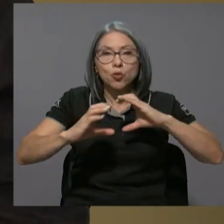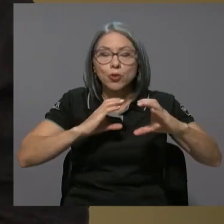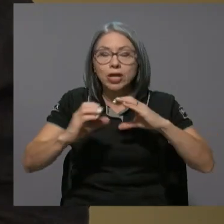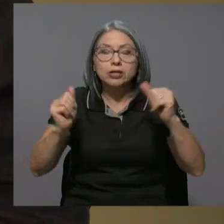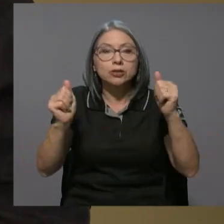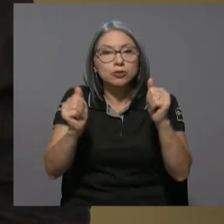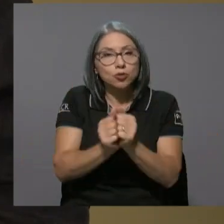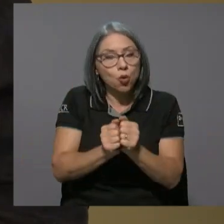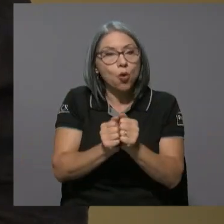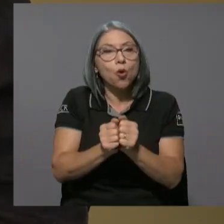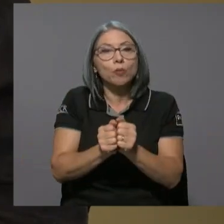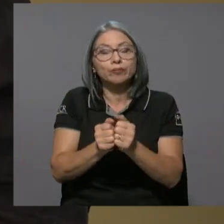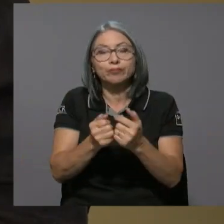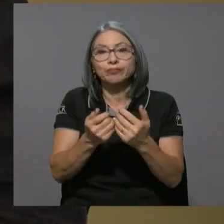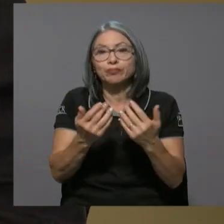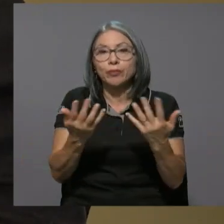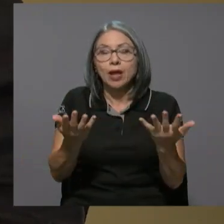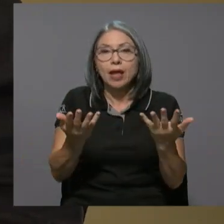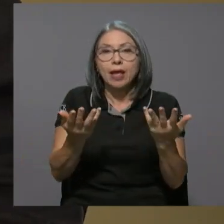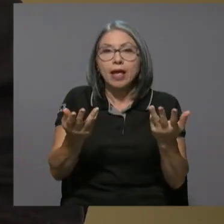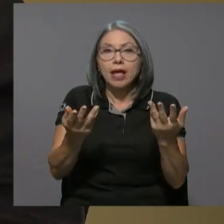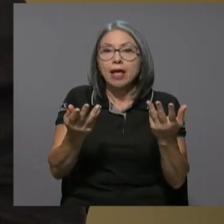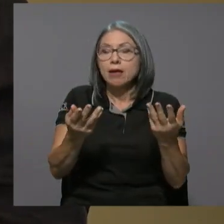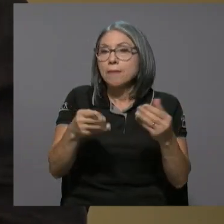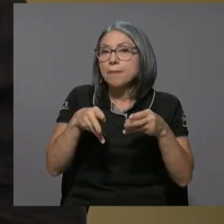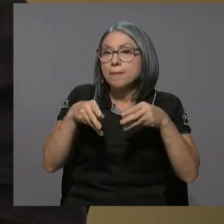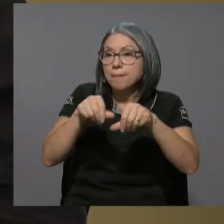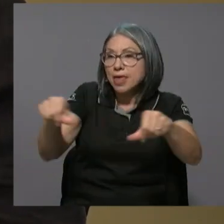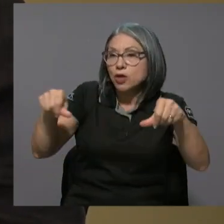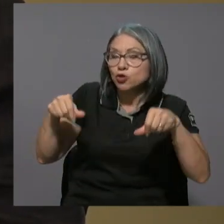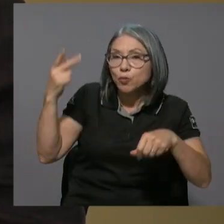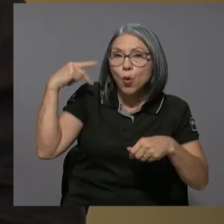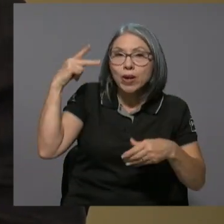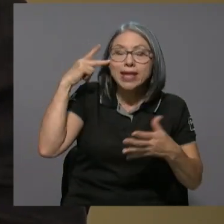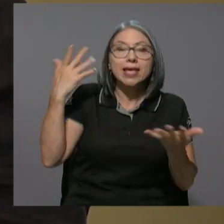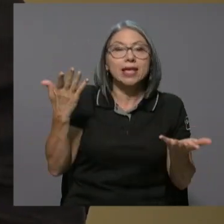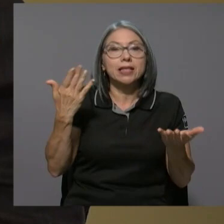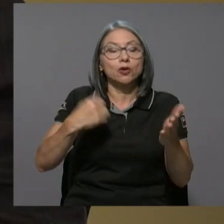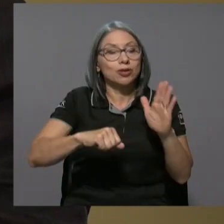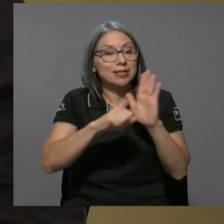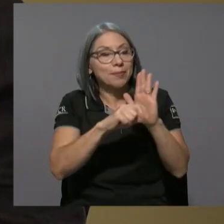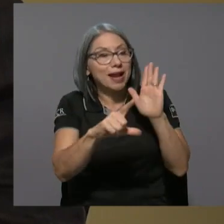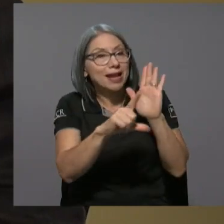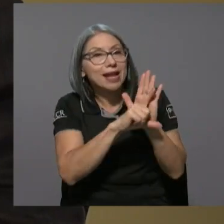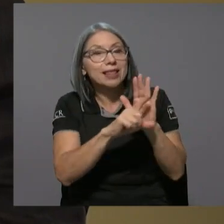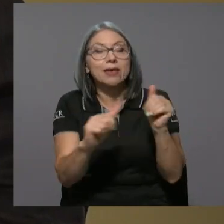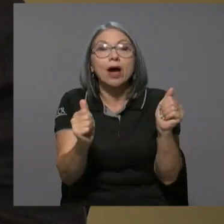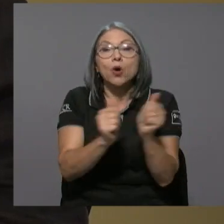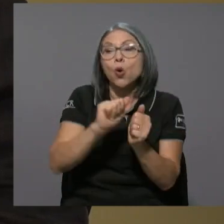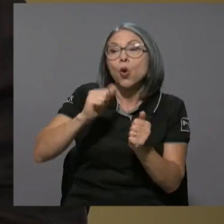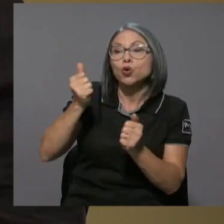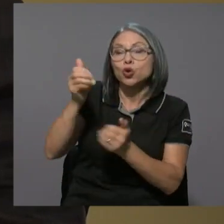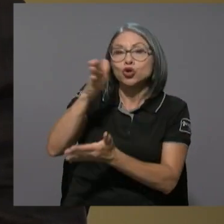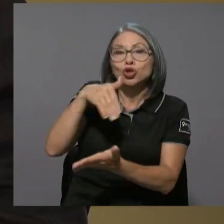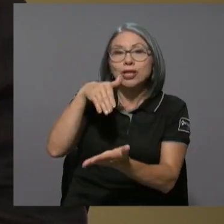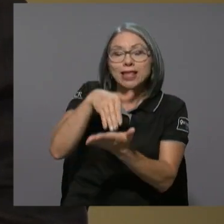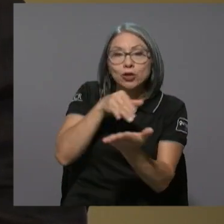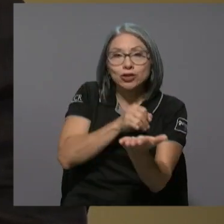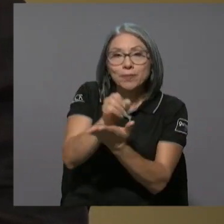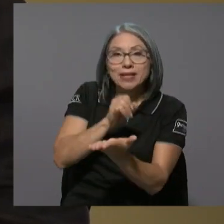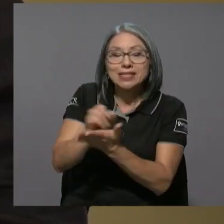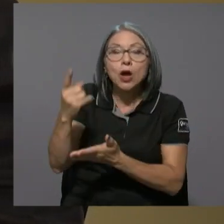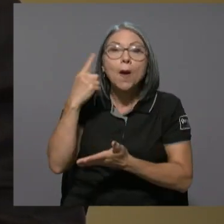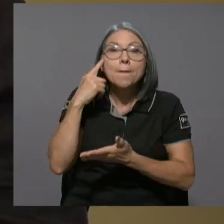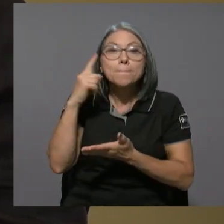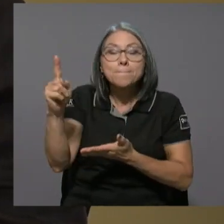con medios políticos, en la Asamblea Legislativa, con otros centros de investigación para la discusión y difusión de